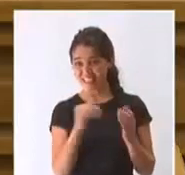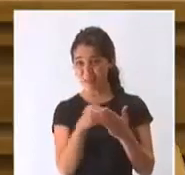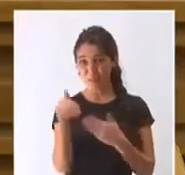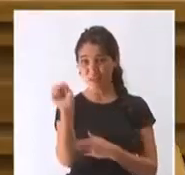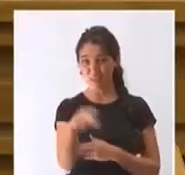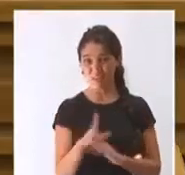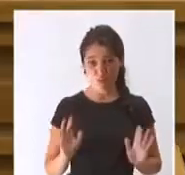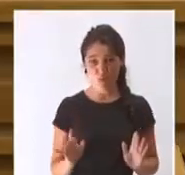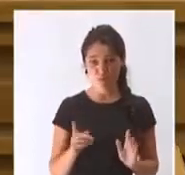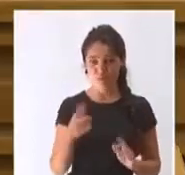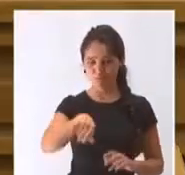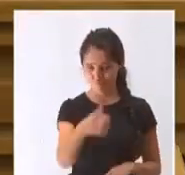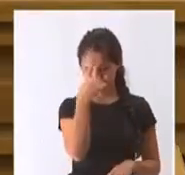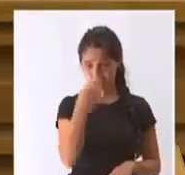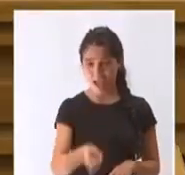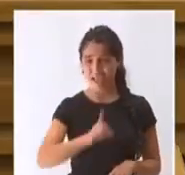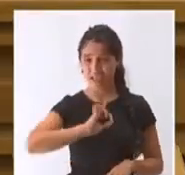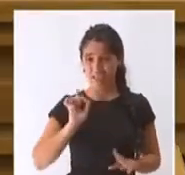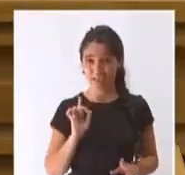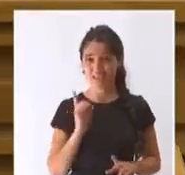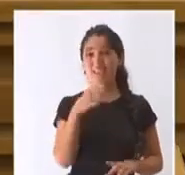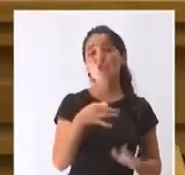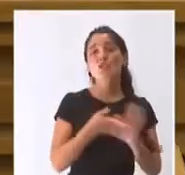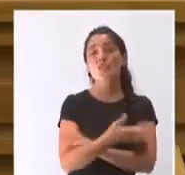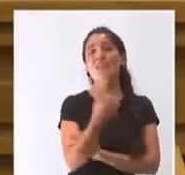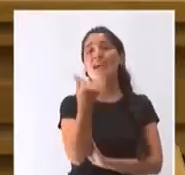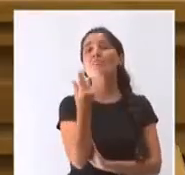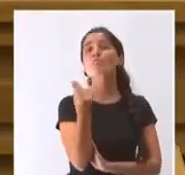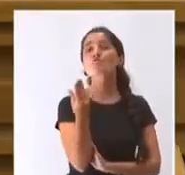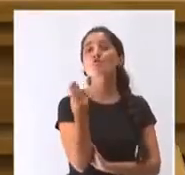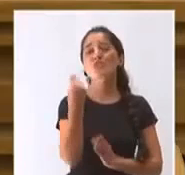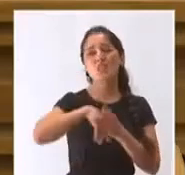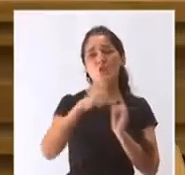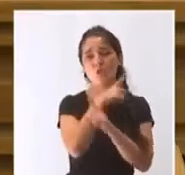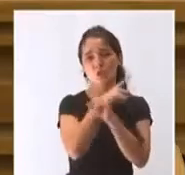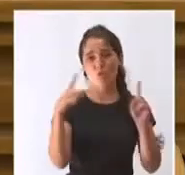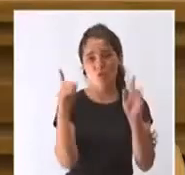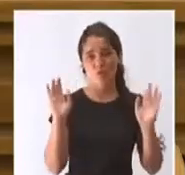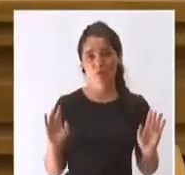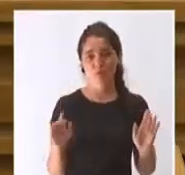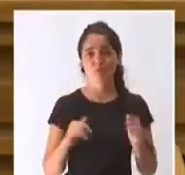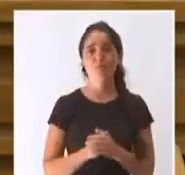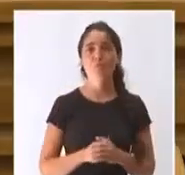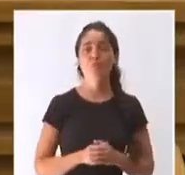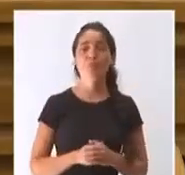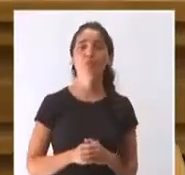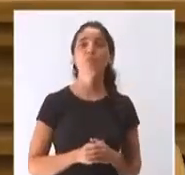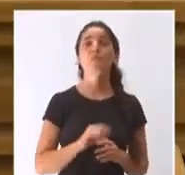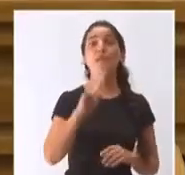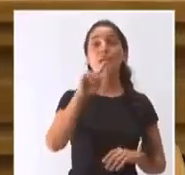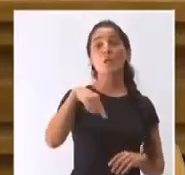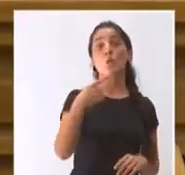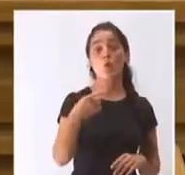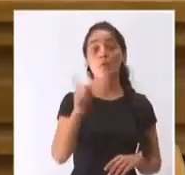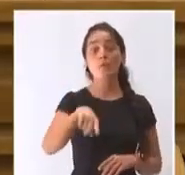créanme que es mucho dinero en un solo año obviamente a este lote le vendrán en sucesivas inversiones los siguientes y en el 2022